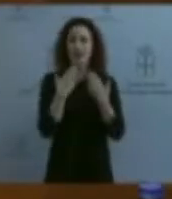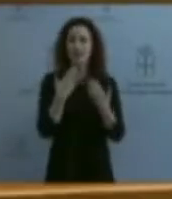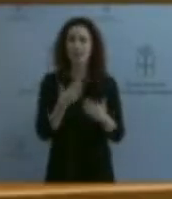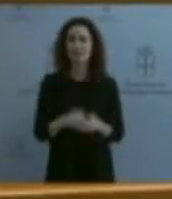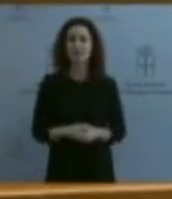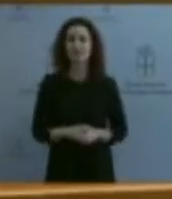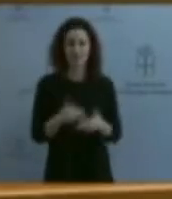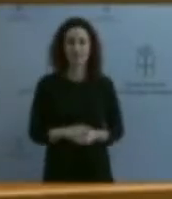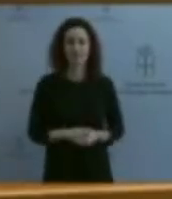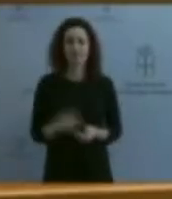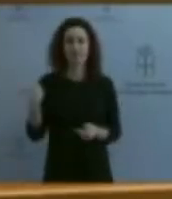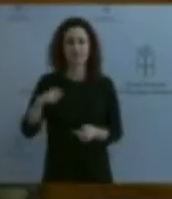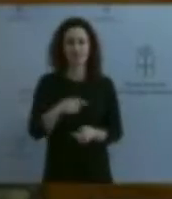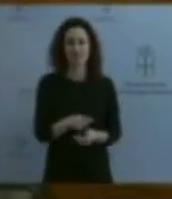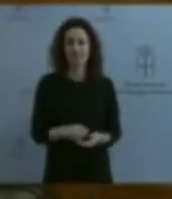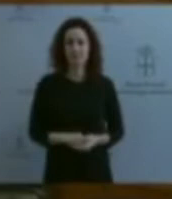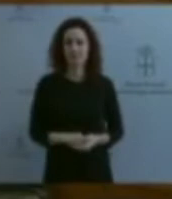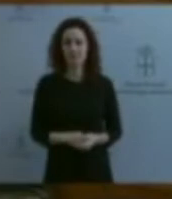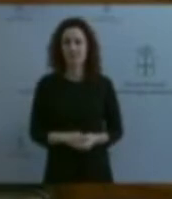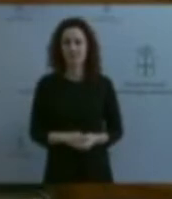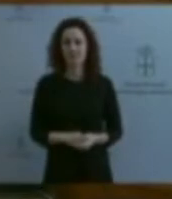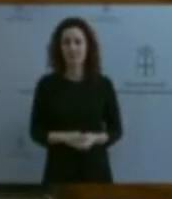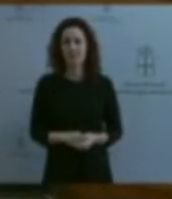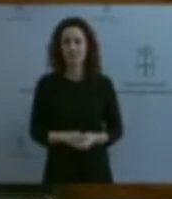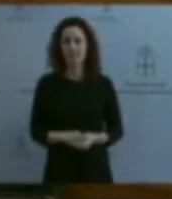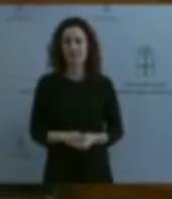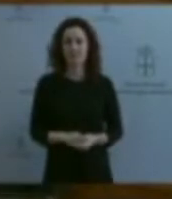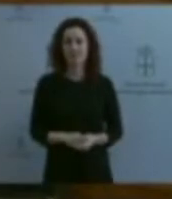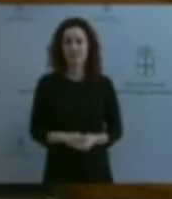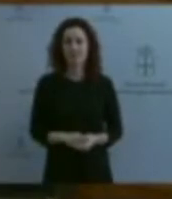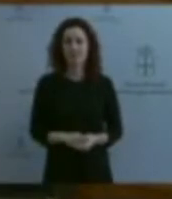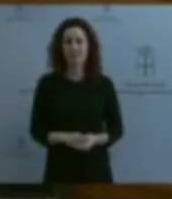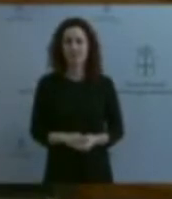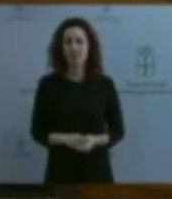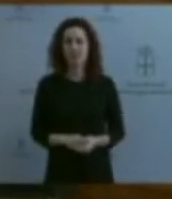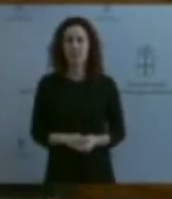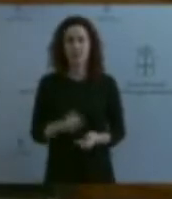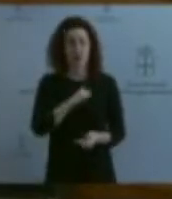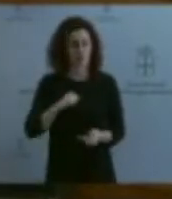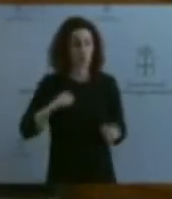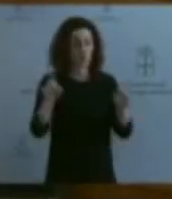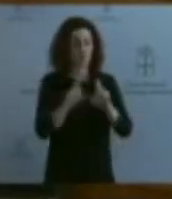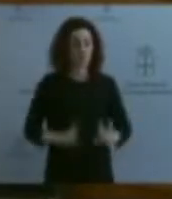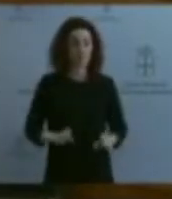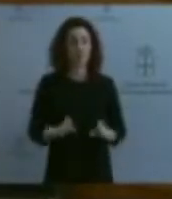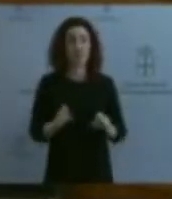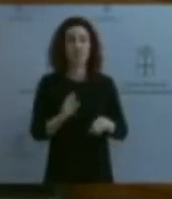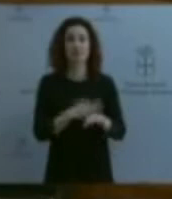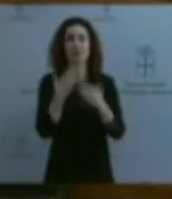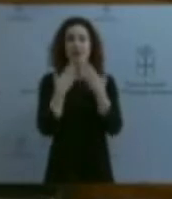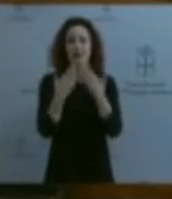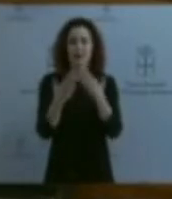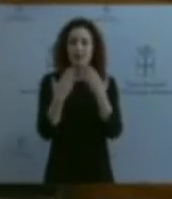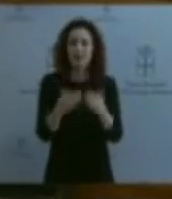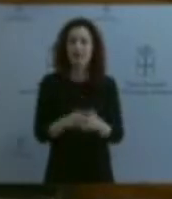productiva. Gracias. Primero, y aprovecho su tono y su pregunta para agradecer, por supuesto, la vocación y la receptividad al